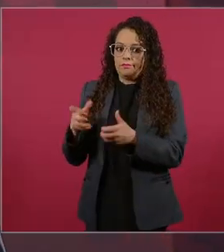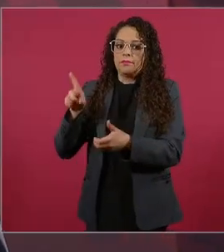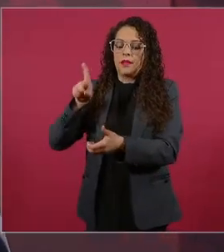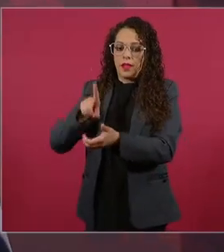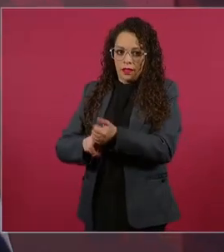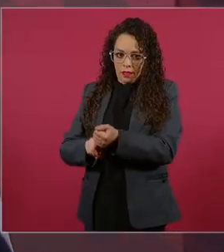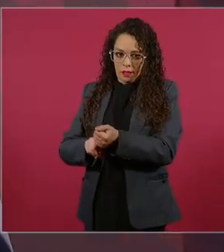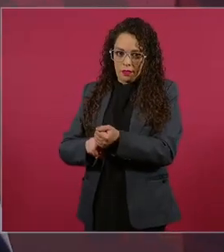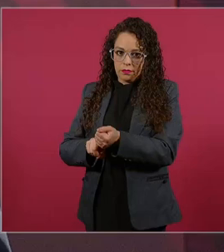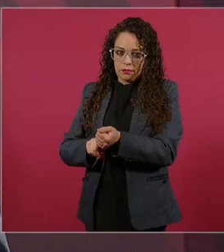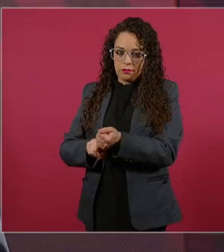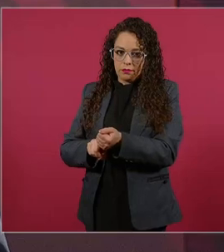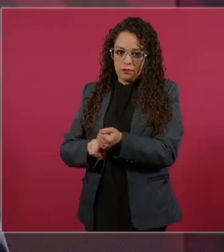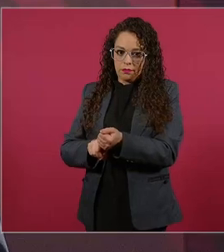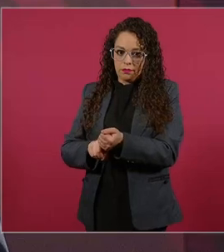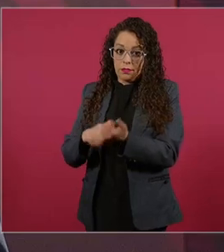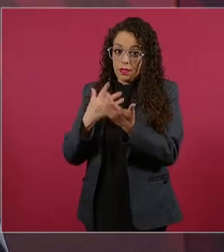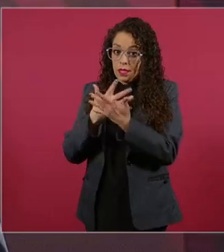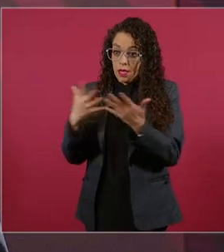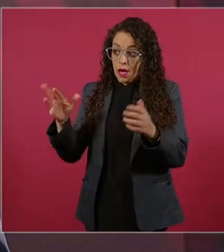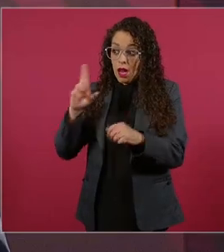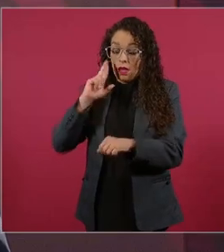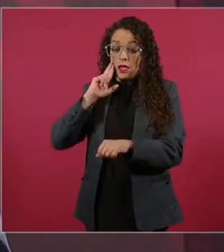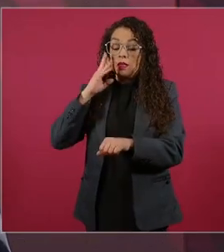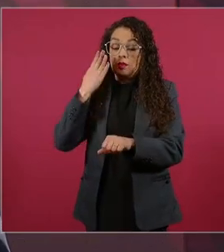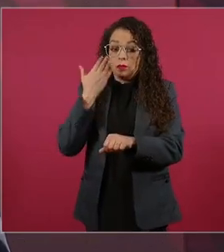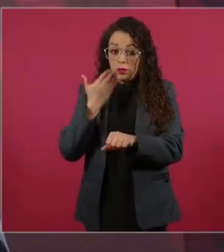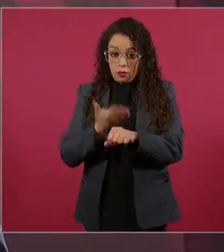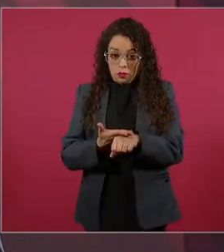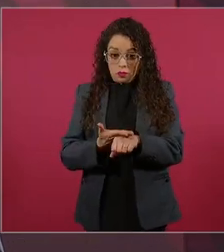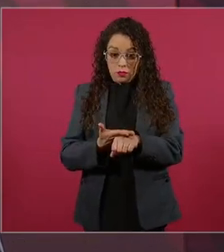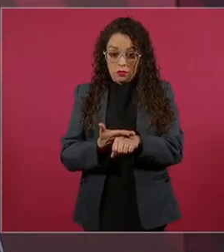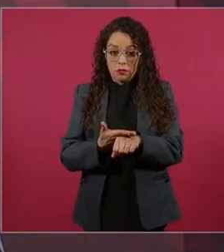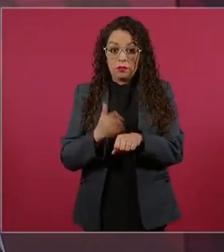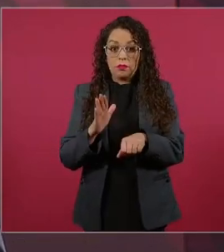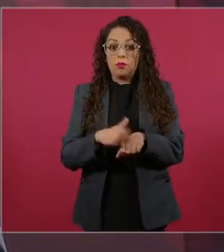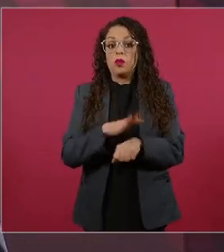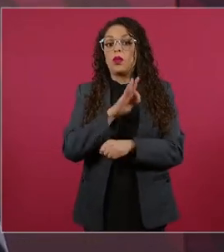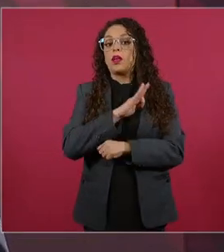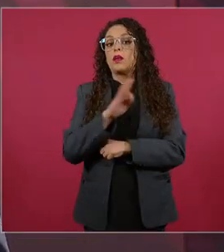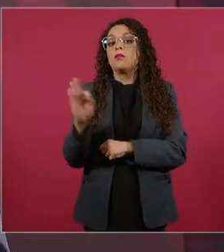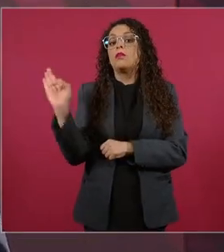con mucha responsabilidad para no censurar.